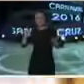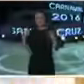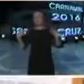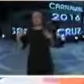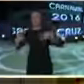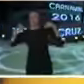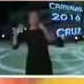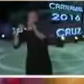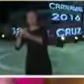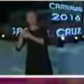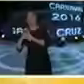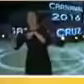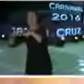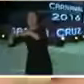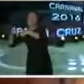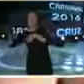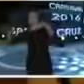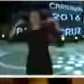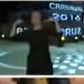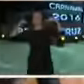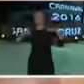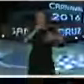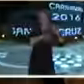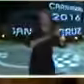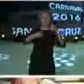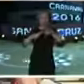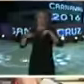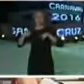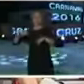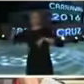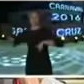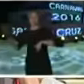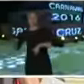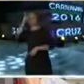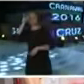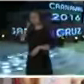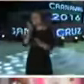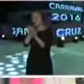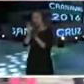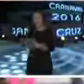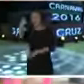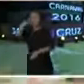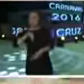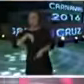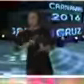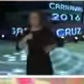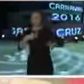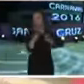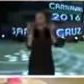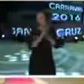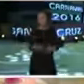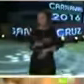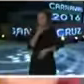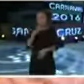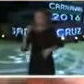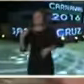hermana. De La Gomera es, ella es la pepiada, que prima hermana y es coño con más ganas. Con este